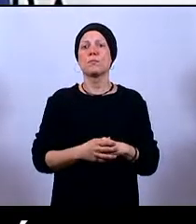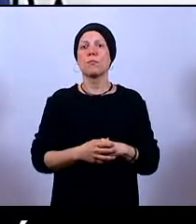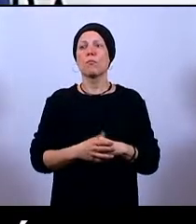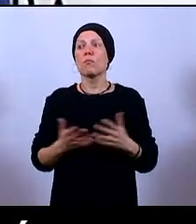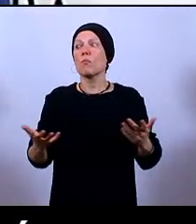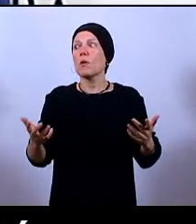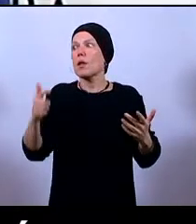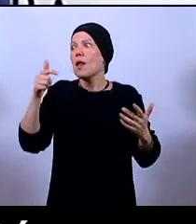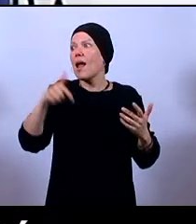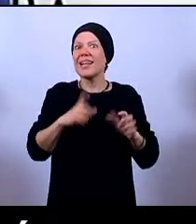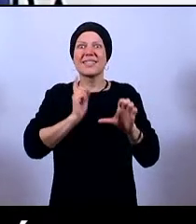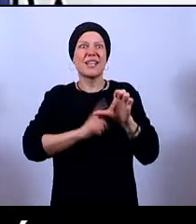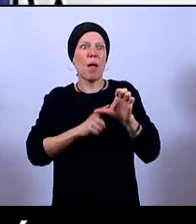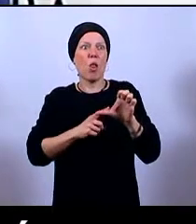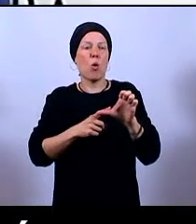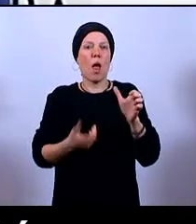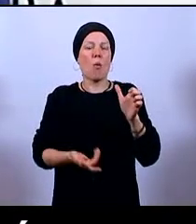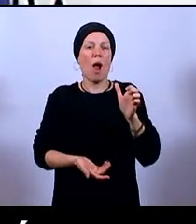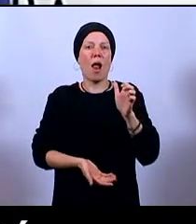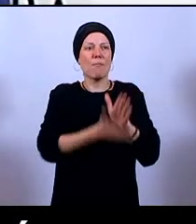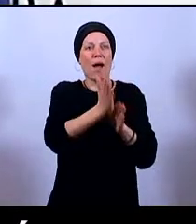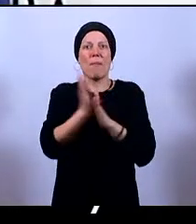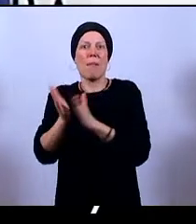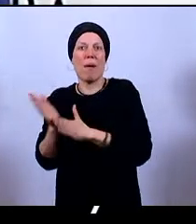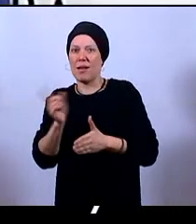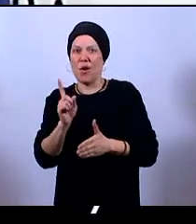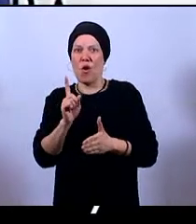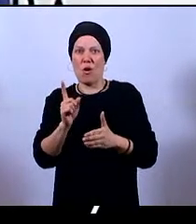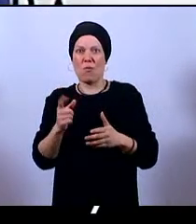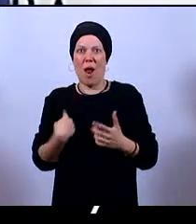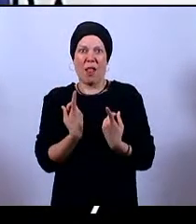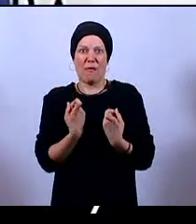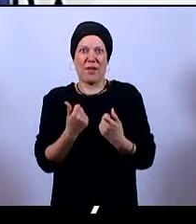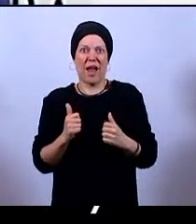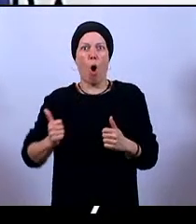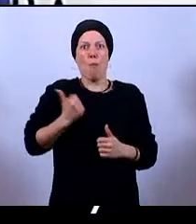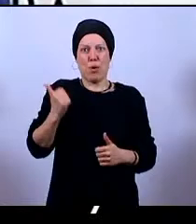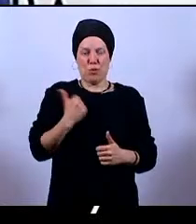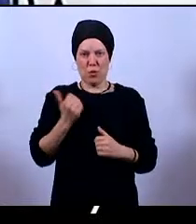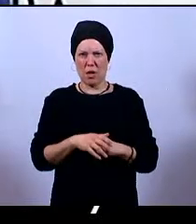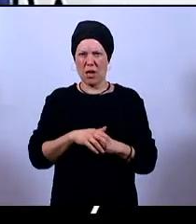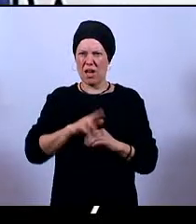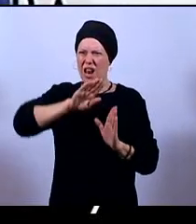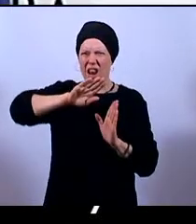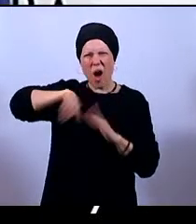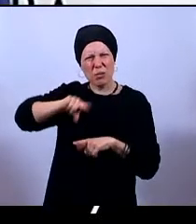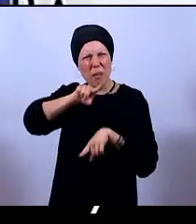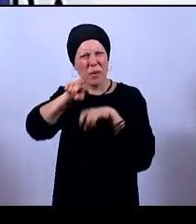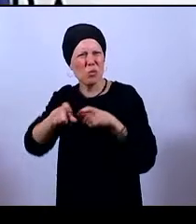merecemos desmantelamiento, lo que merecemos son oportunidades. Y la última me decía que era...